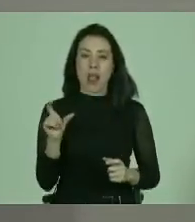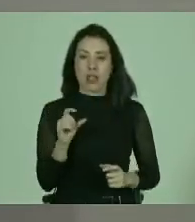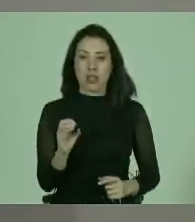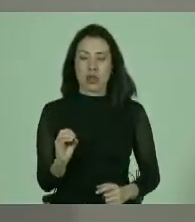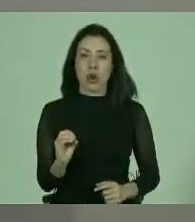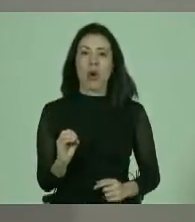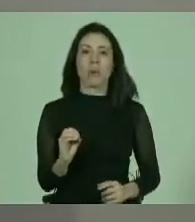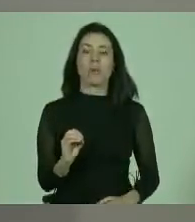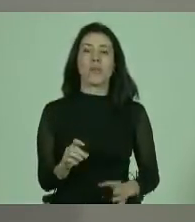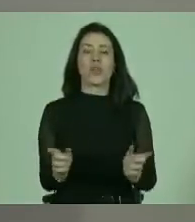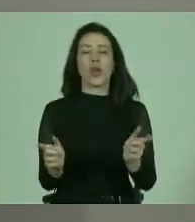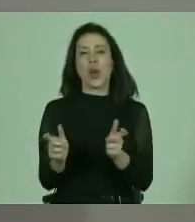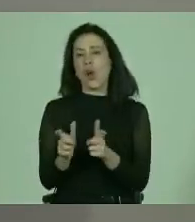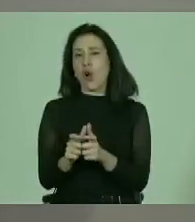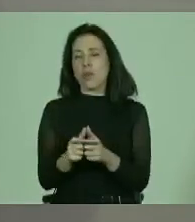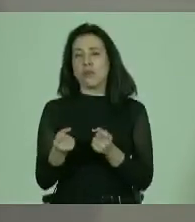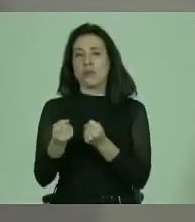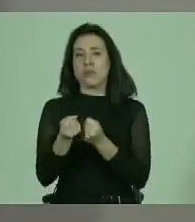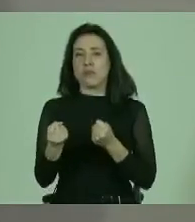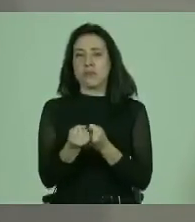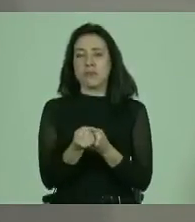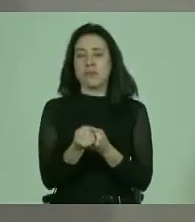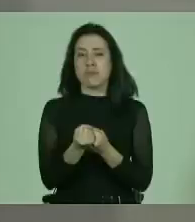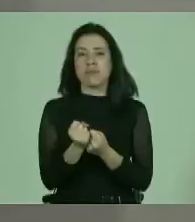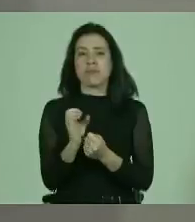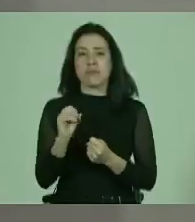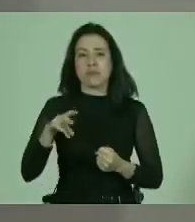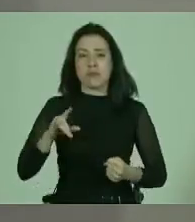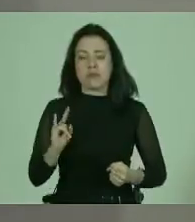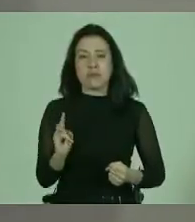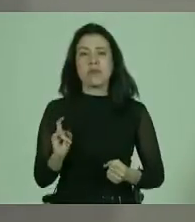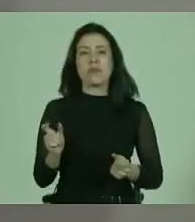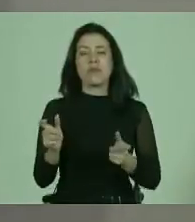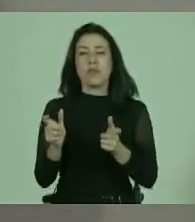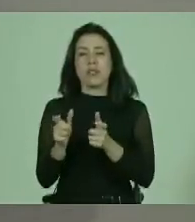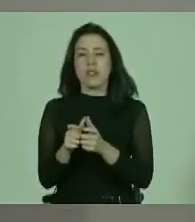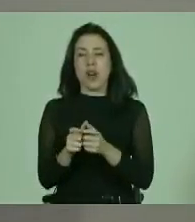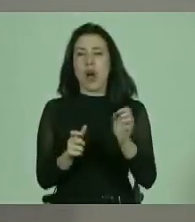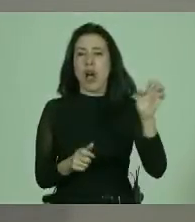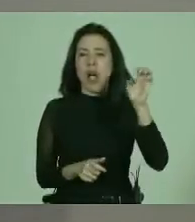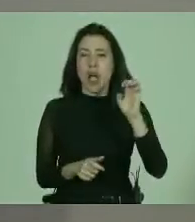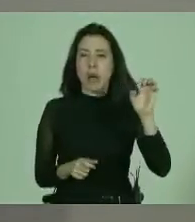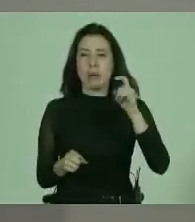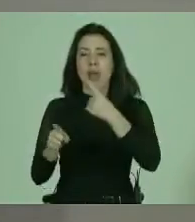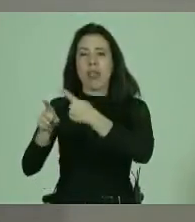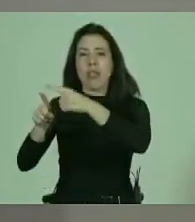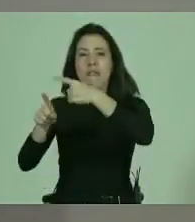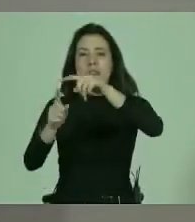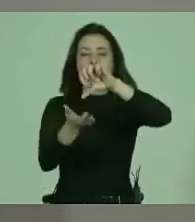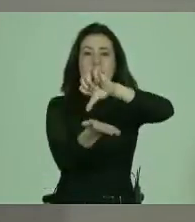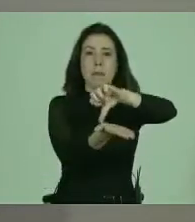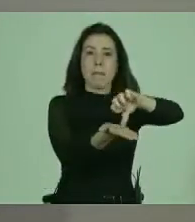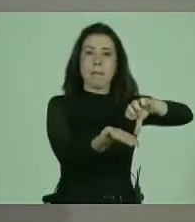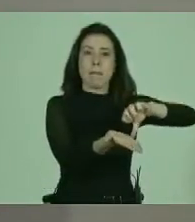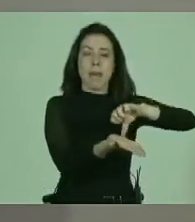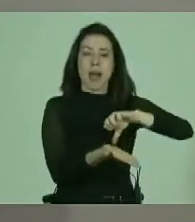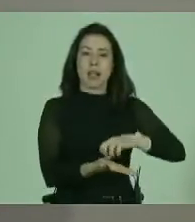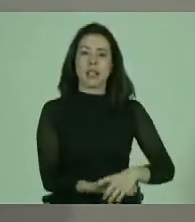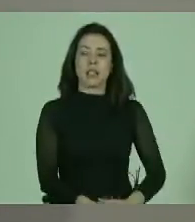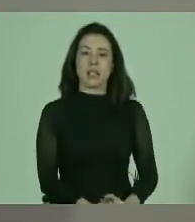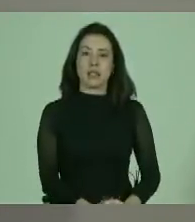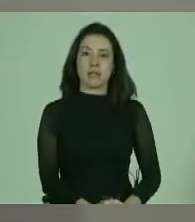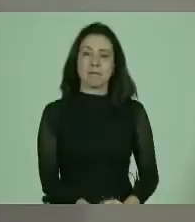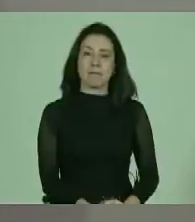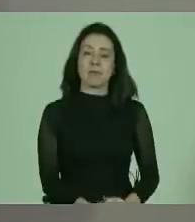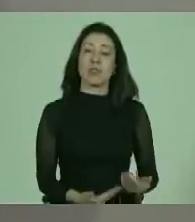comité asesor en la unión europea en el consejo de europa en los distintos países y